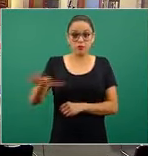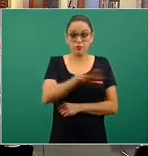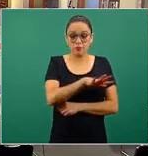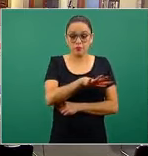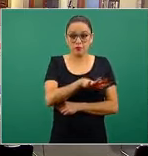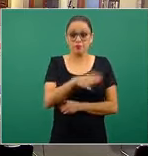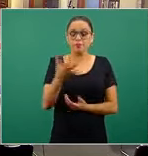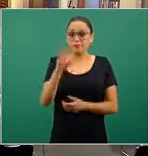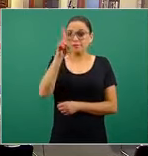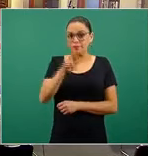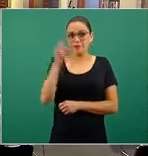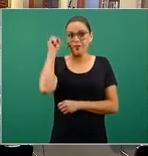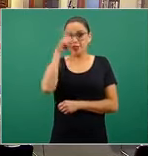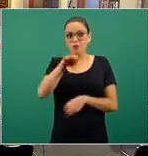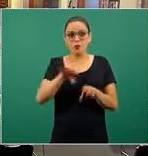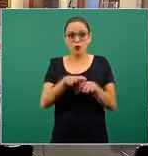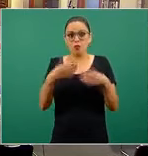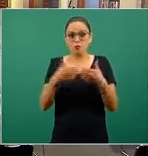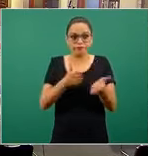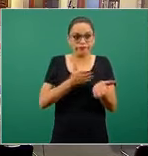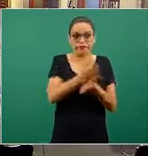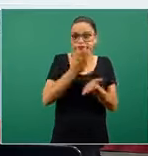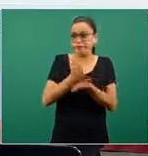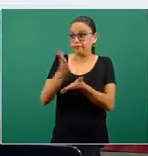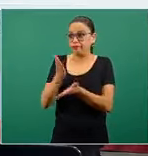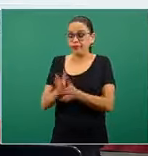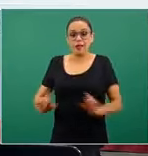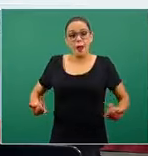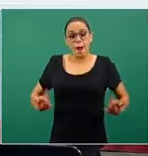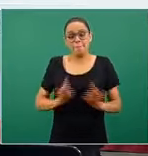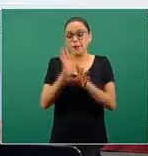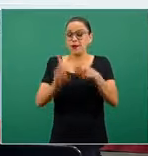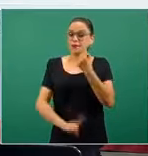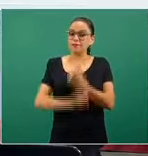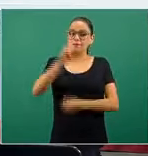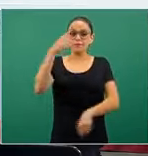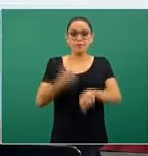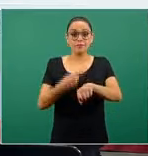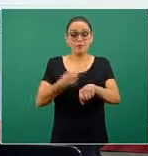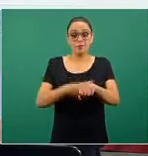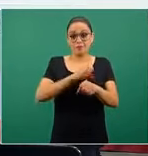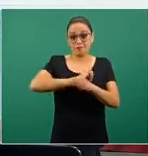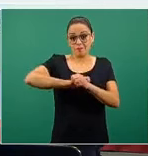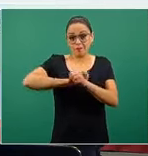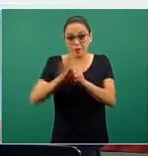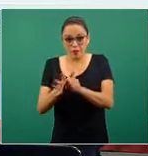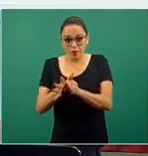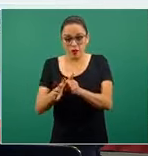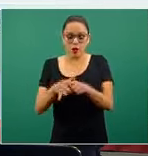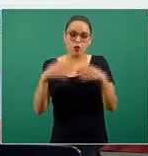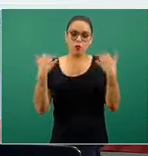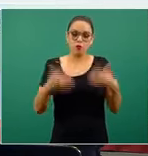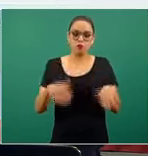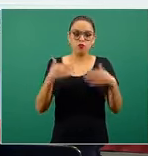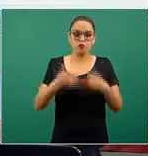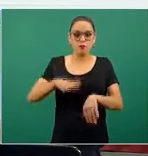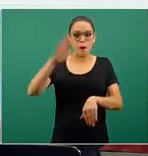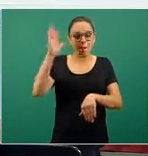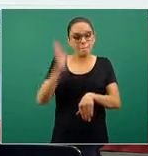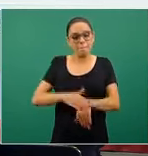difícil acceso, se enferma de COVID-19, puede significar un reto mayor o mucho